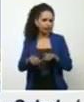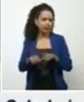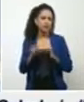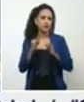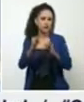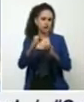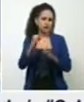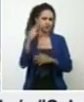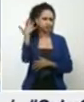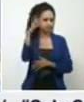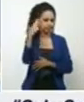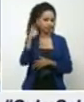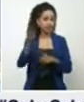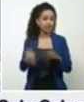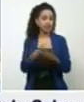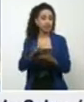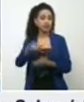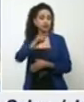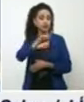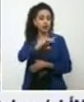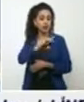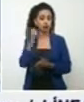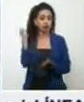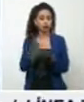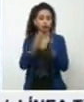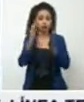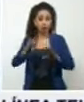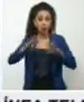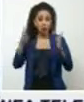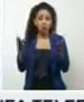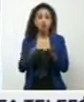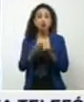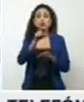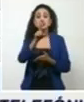en el día de ayer se confirmaron